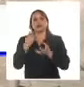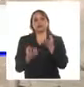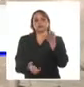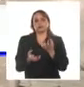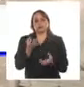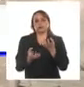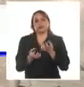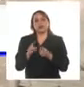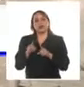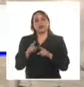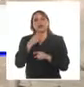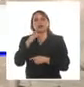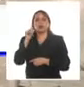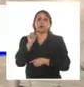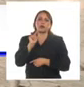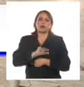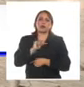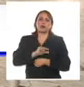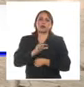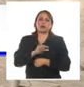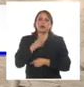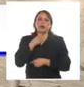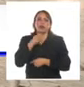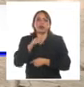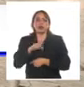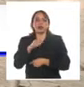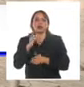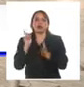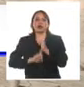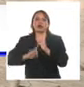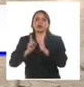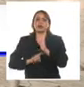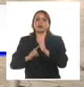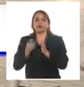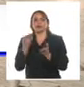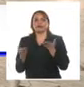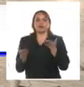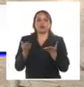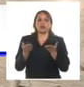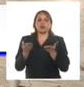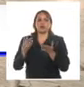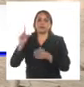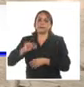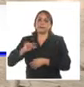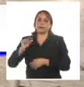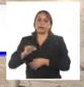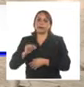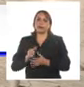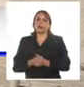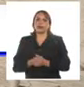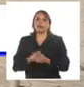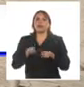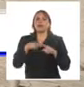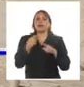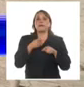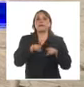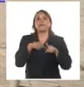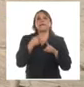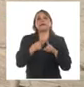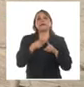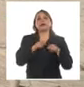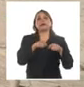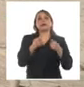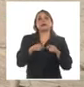es mucho más barato que lo que es hoy la corriente, sin tener en cuenta además a veces la rotura de los equipos electrodomésticos, que hoy no existe